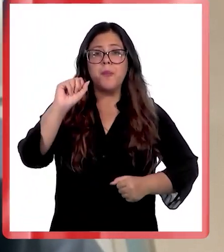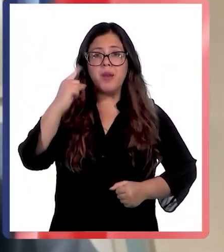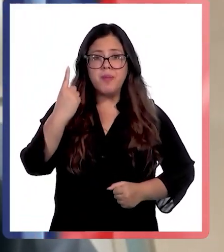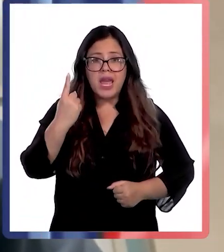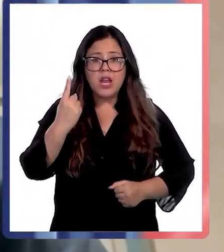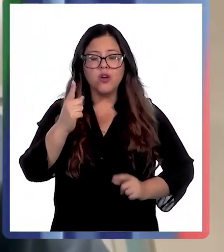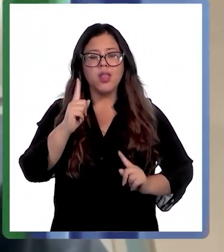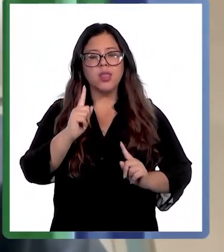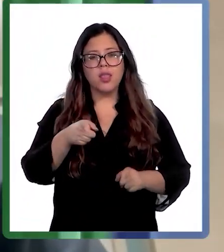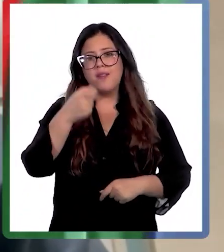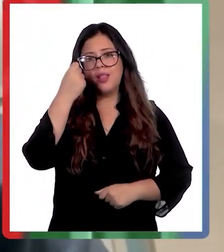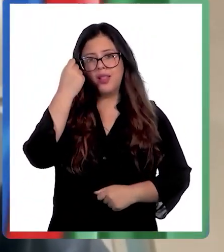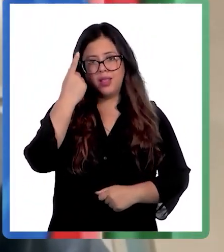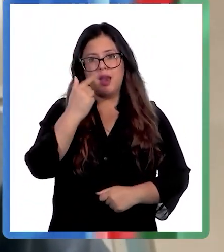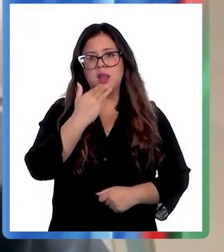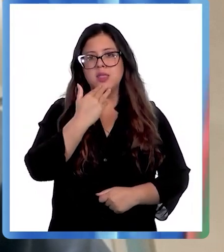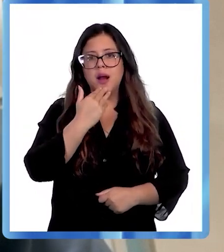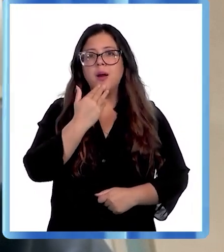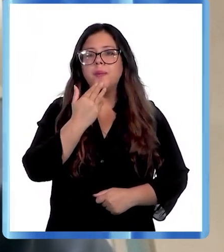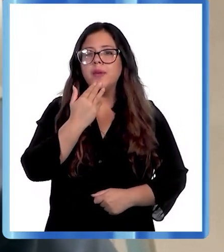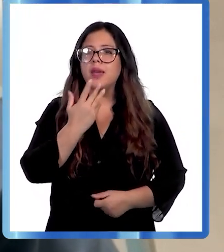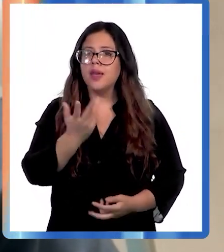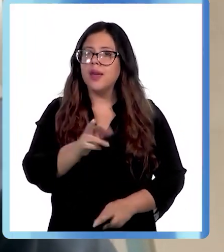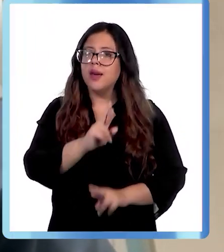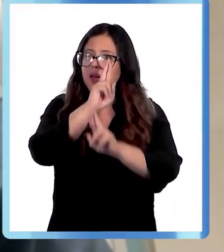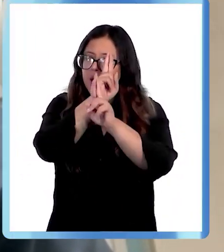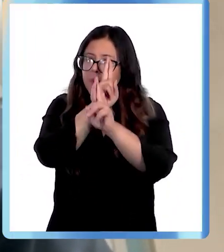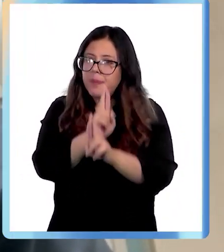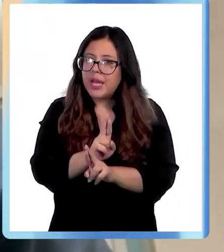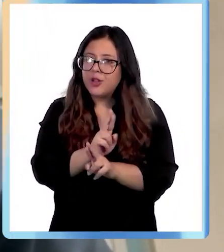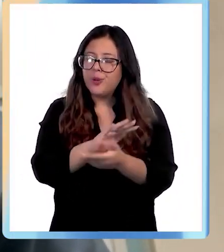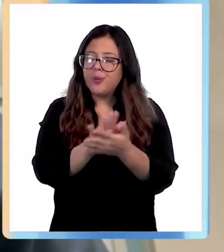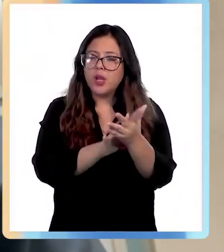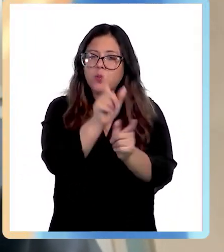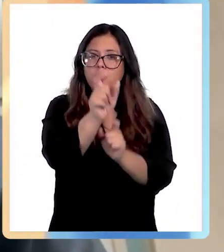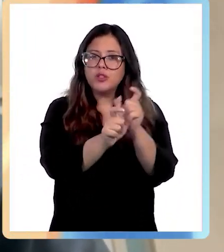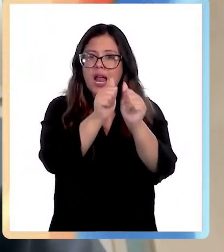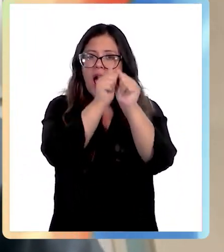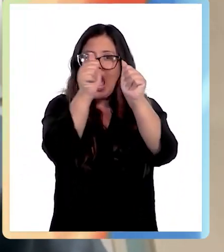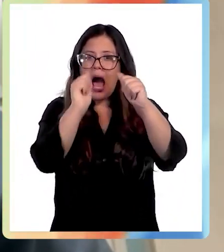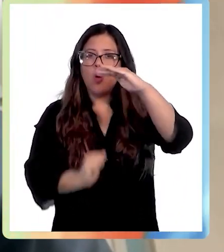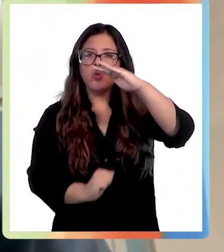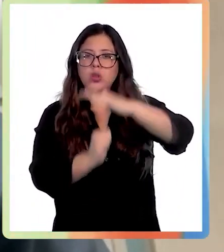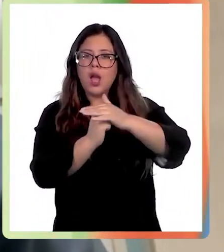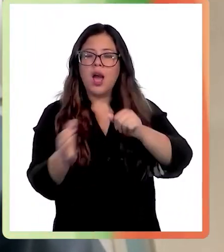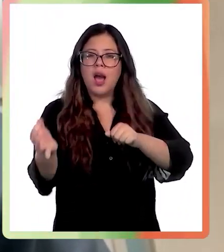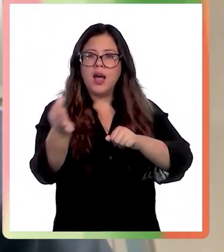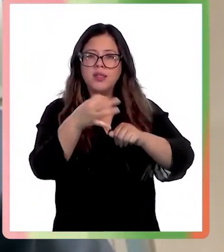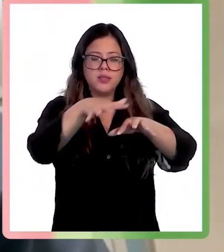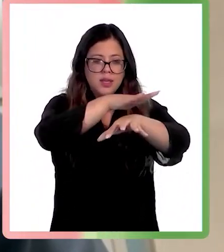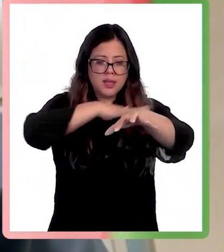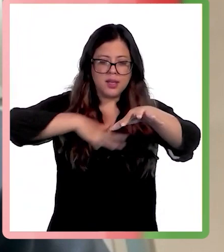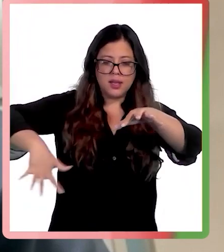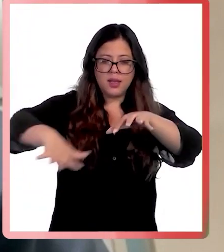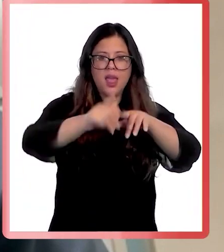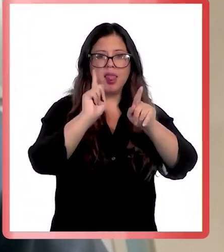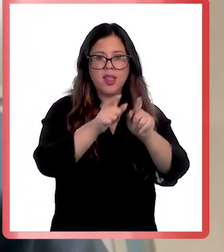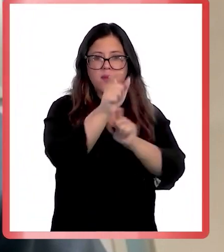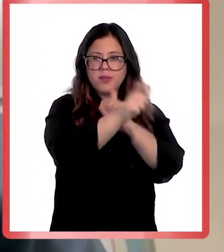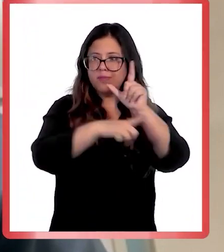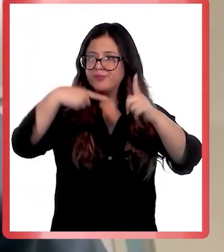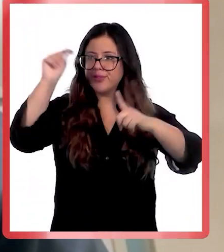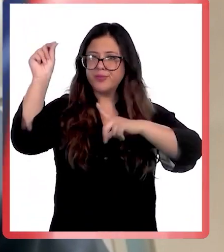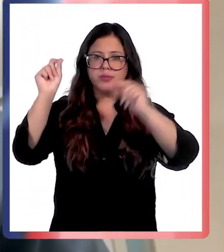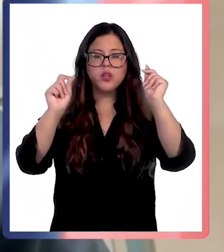creo que lo primero es entender y hacer caso de cuando una autoridad considera que hay un círculo de seguridad que debe